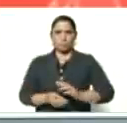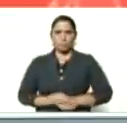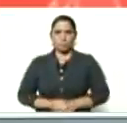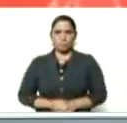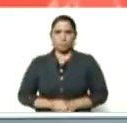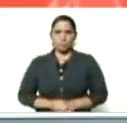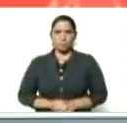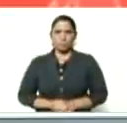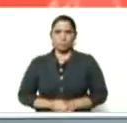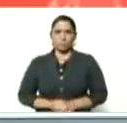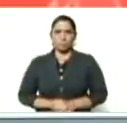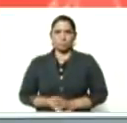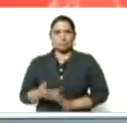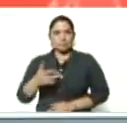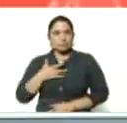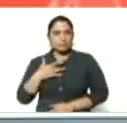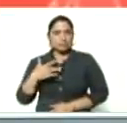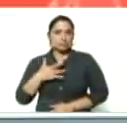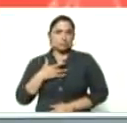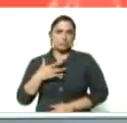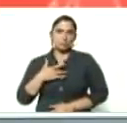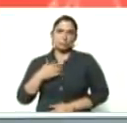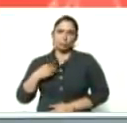siempre muy sentida.